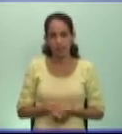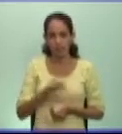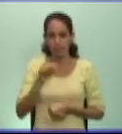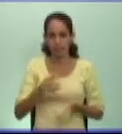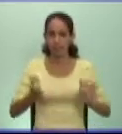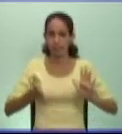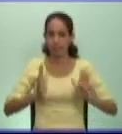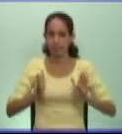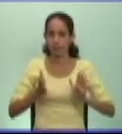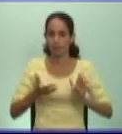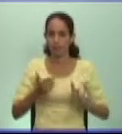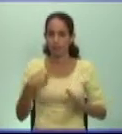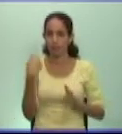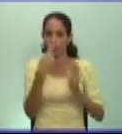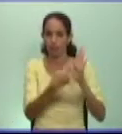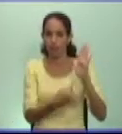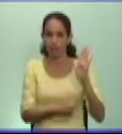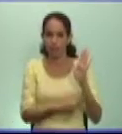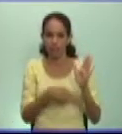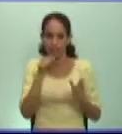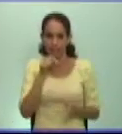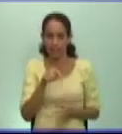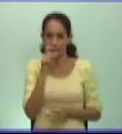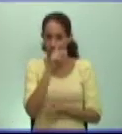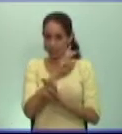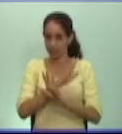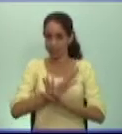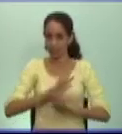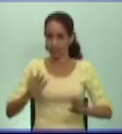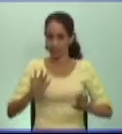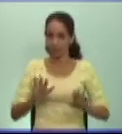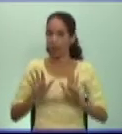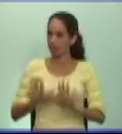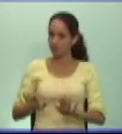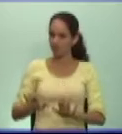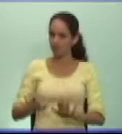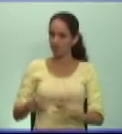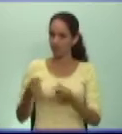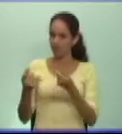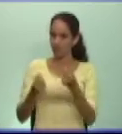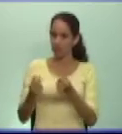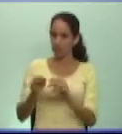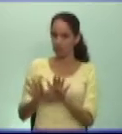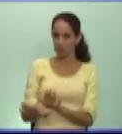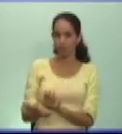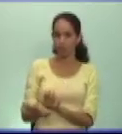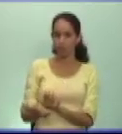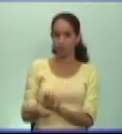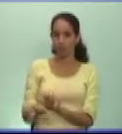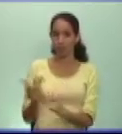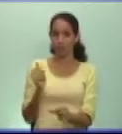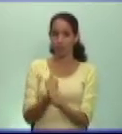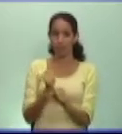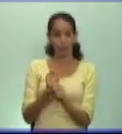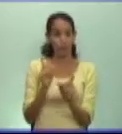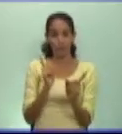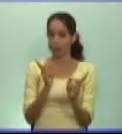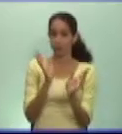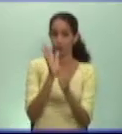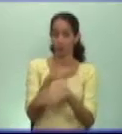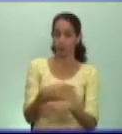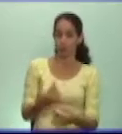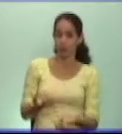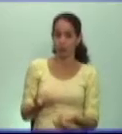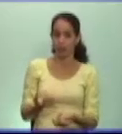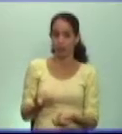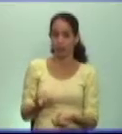tiene estas particularidades y cuando yo lo concluyo puedo decir a mí, hay un estancamiento económico en el desempleo y la inflación, o sea, se unen